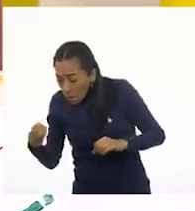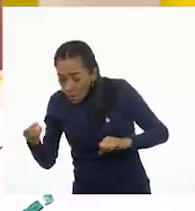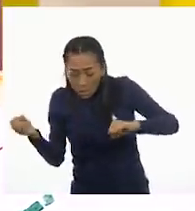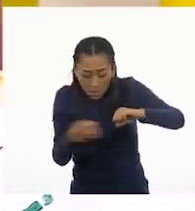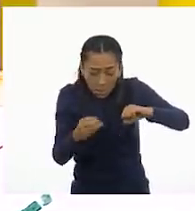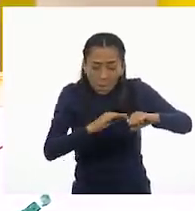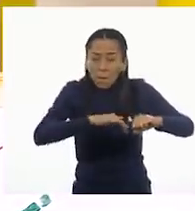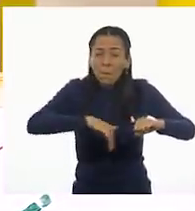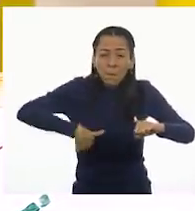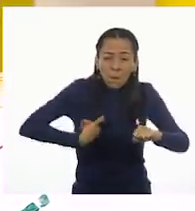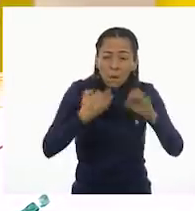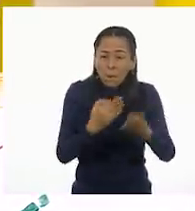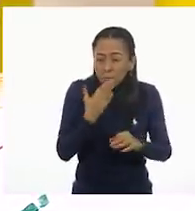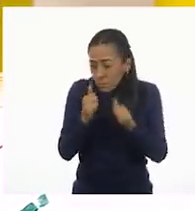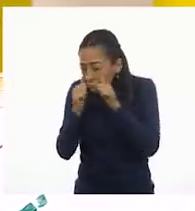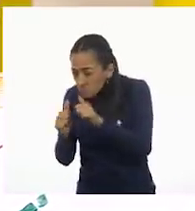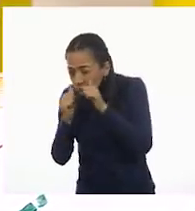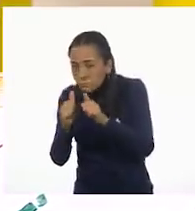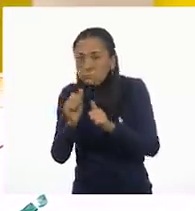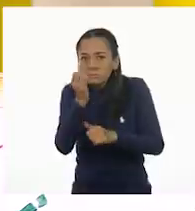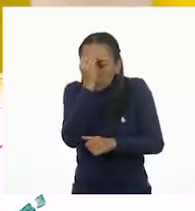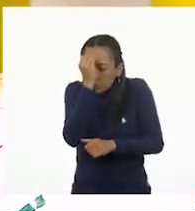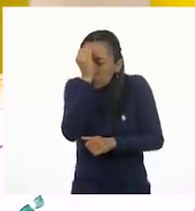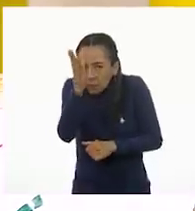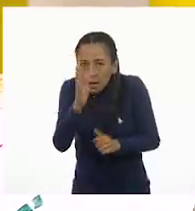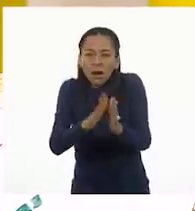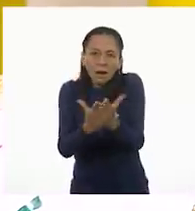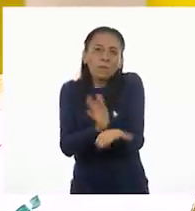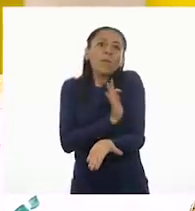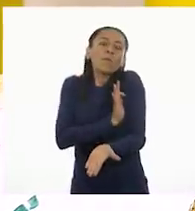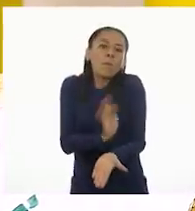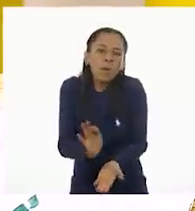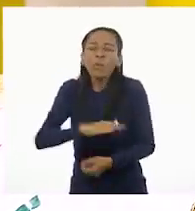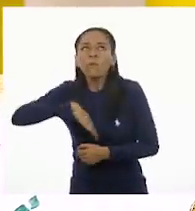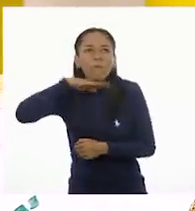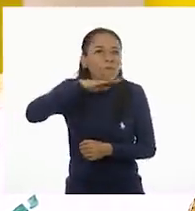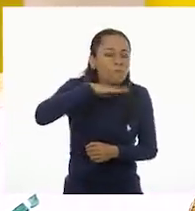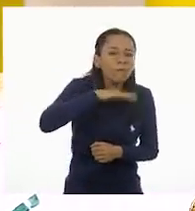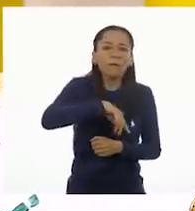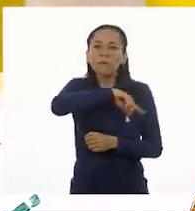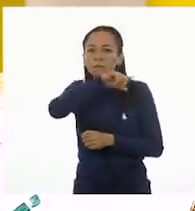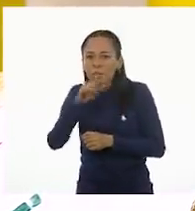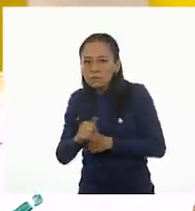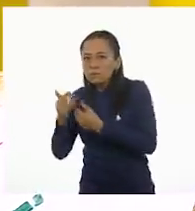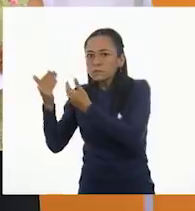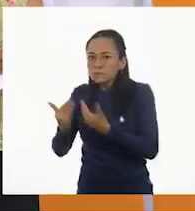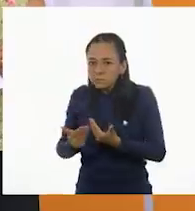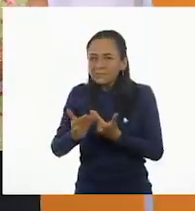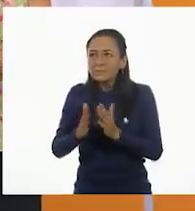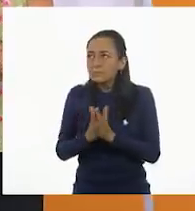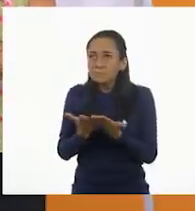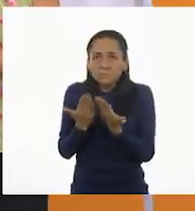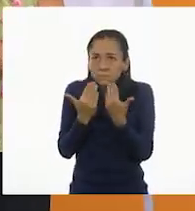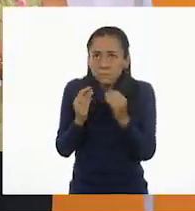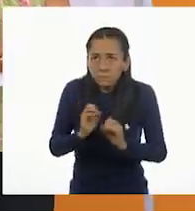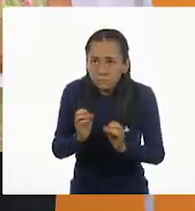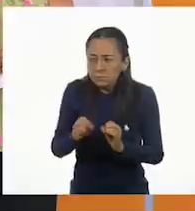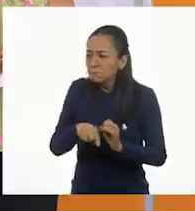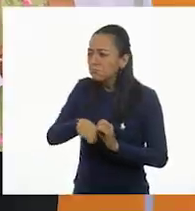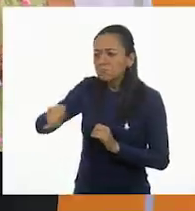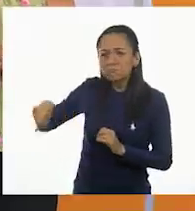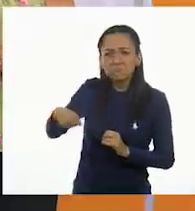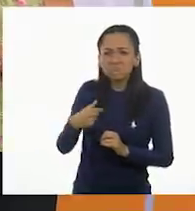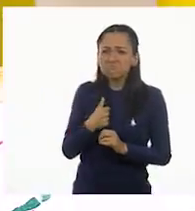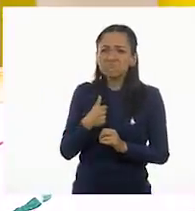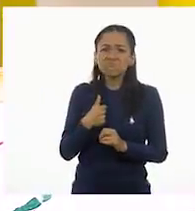olvidar el libro, me voy a atrasar y además voy a atrasar a todos los demás. Pero bueno, yo creo que lo más